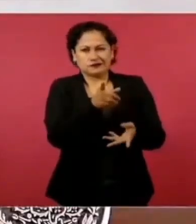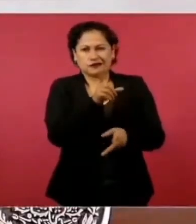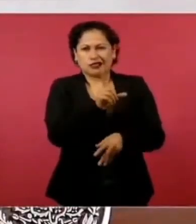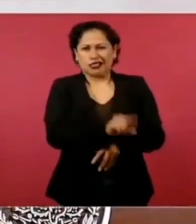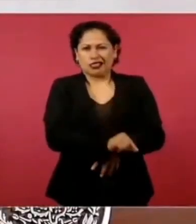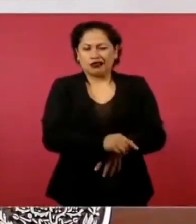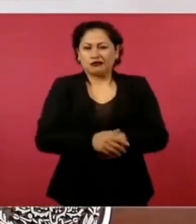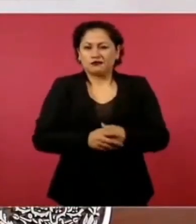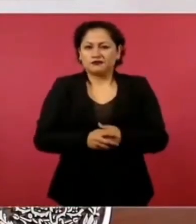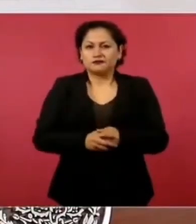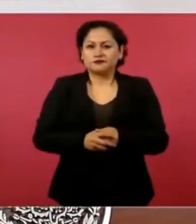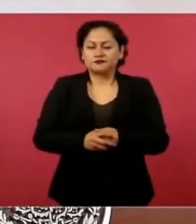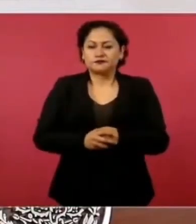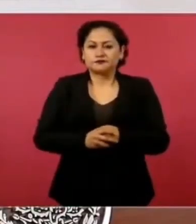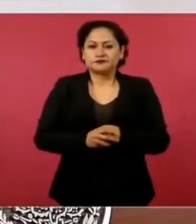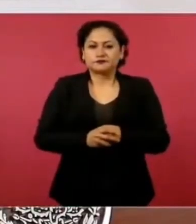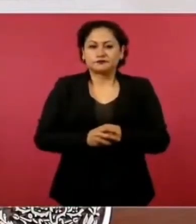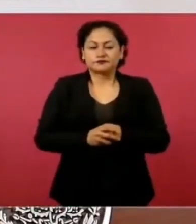Y